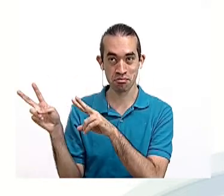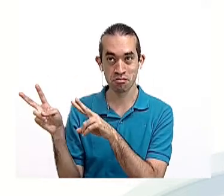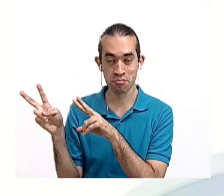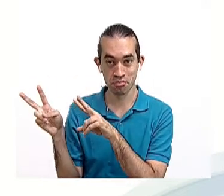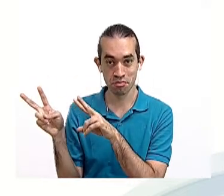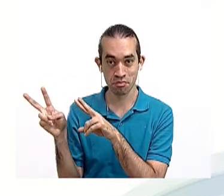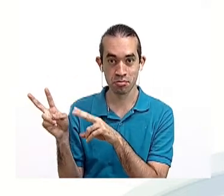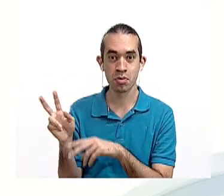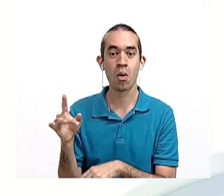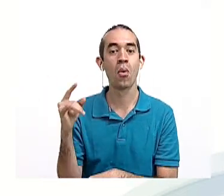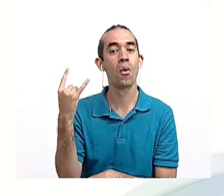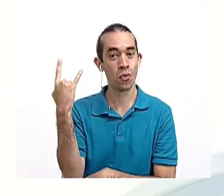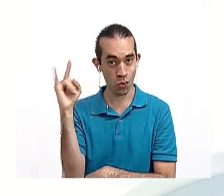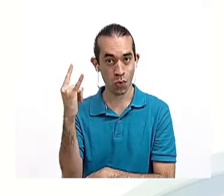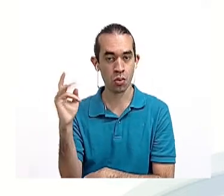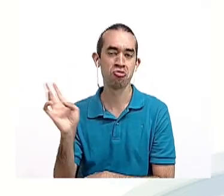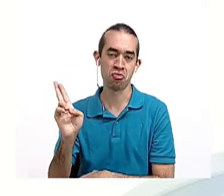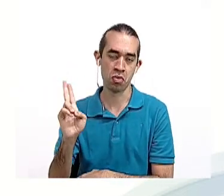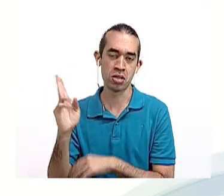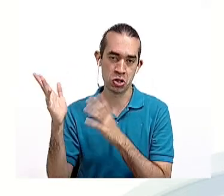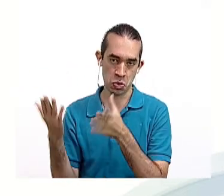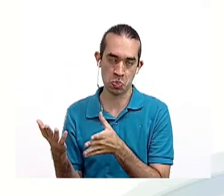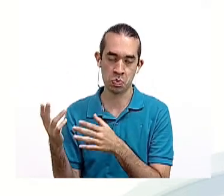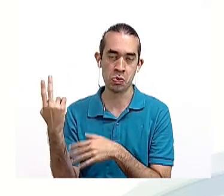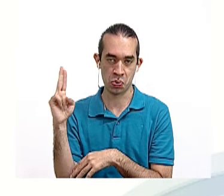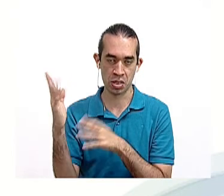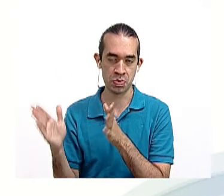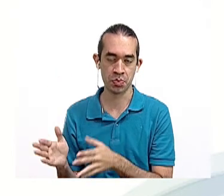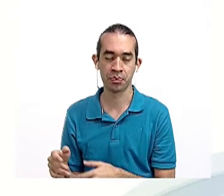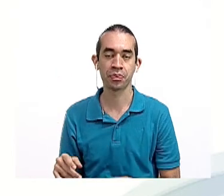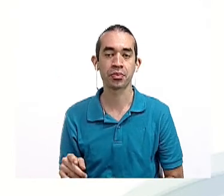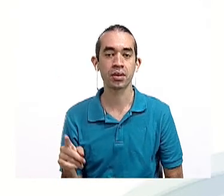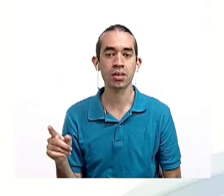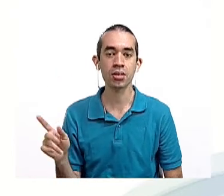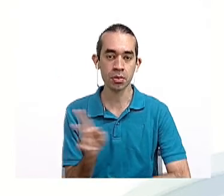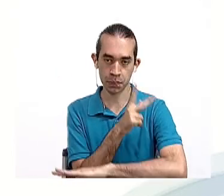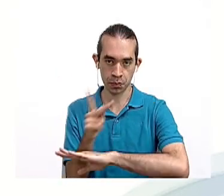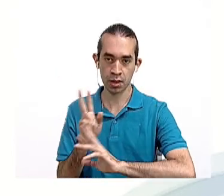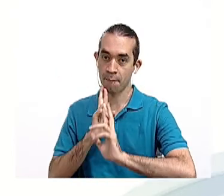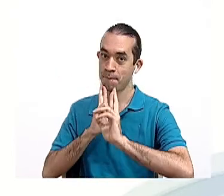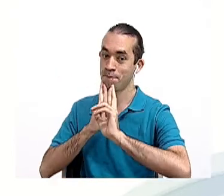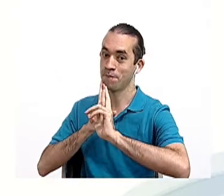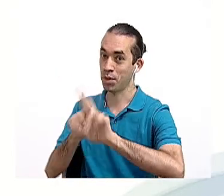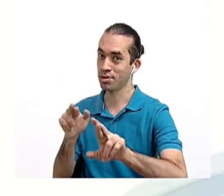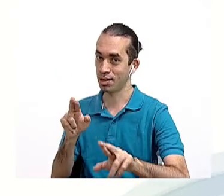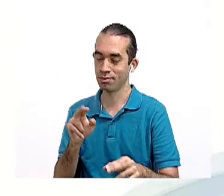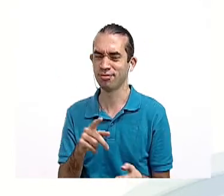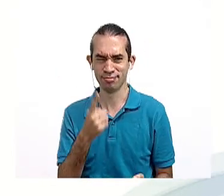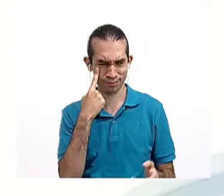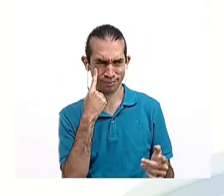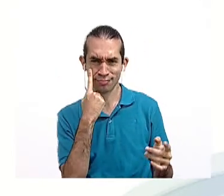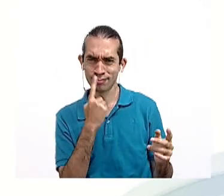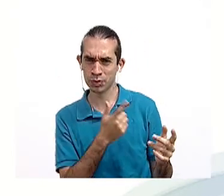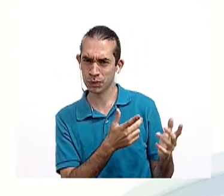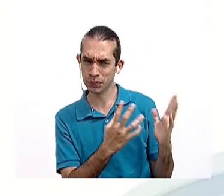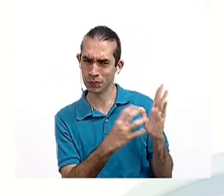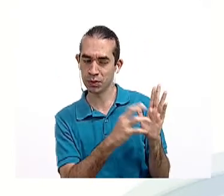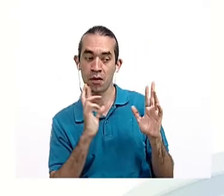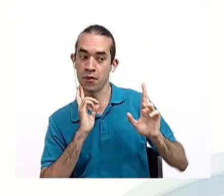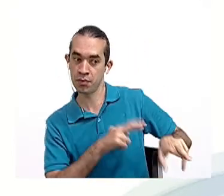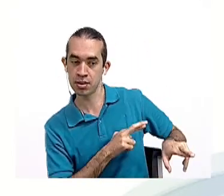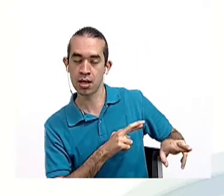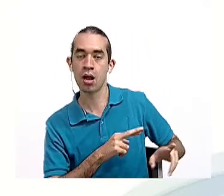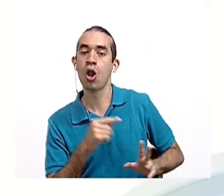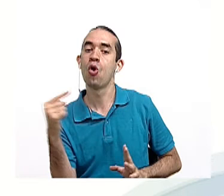poeta uruguayo, es una respuesta al poema que vimos anteriormente. Y en este caso, el tú